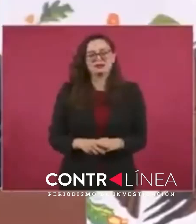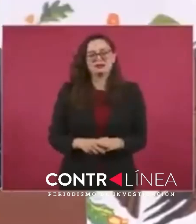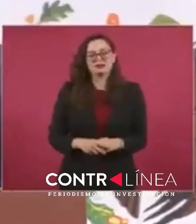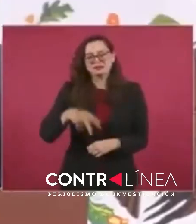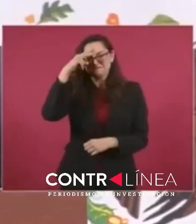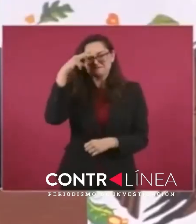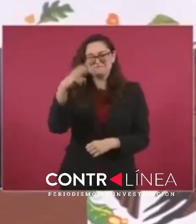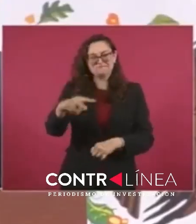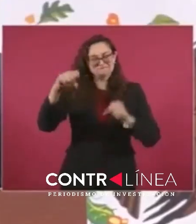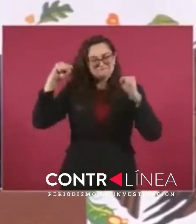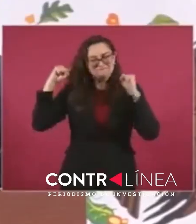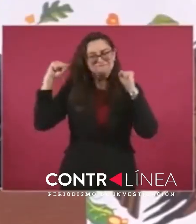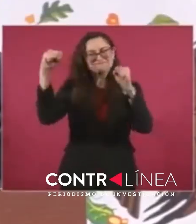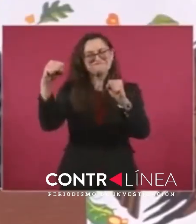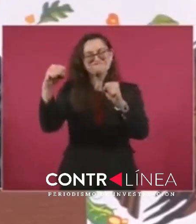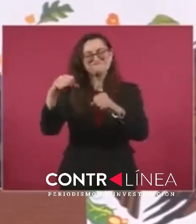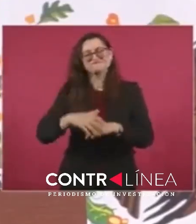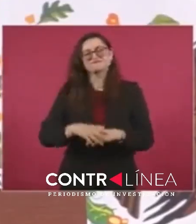¡Viva México!